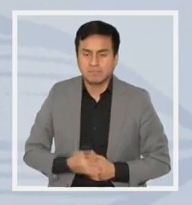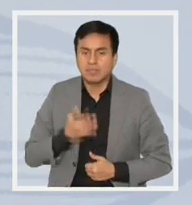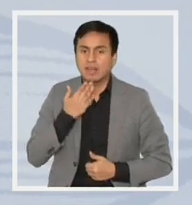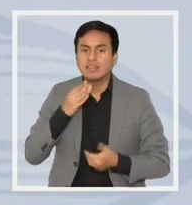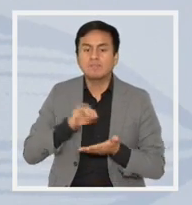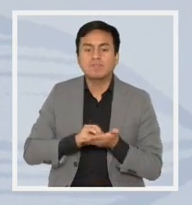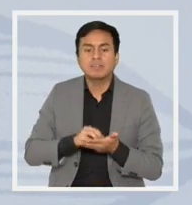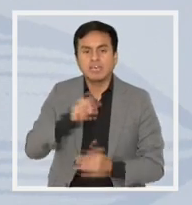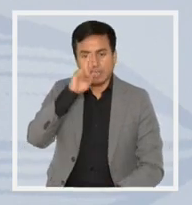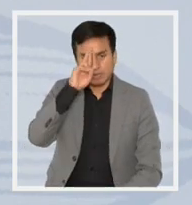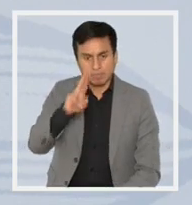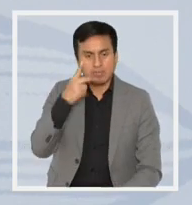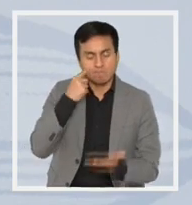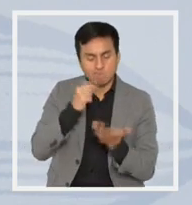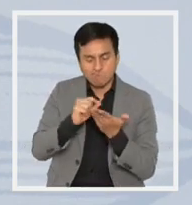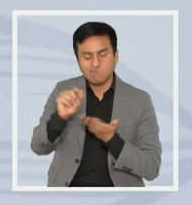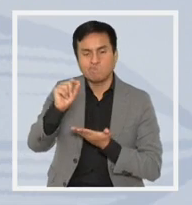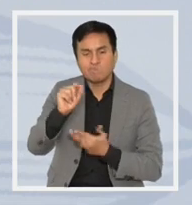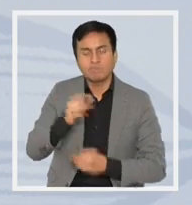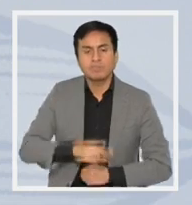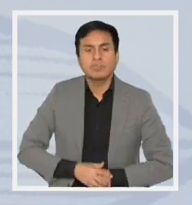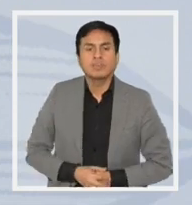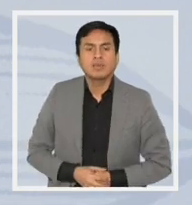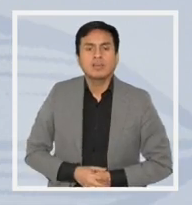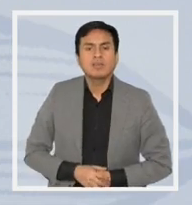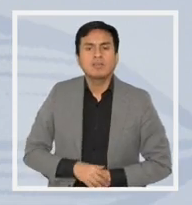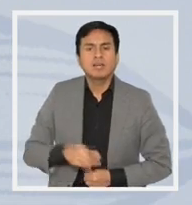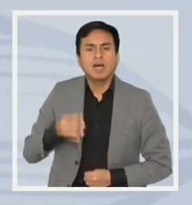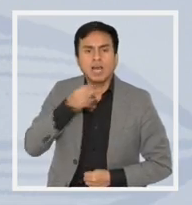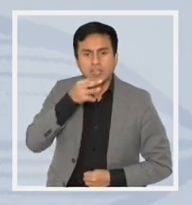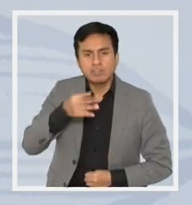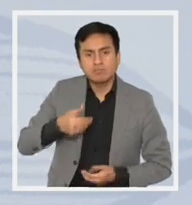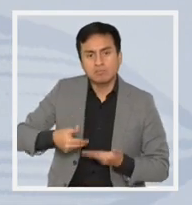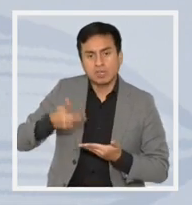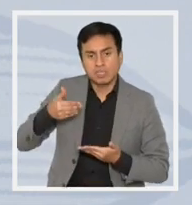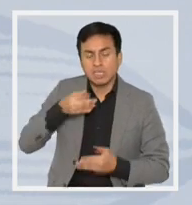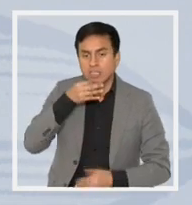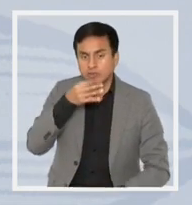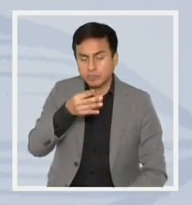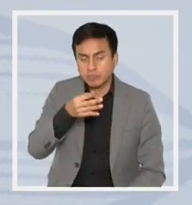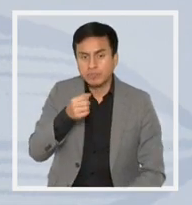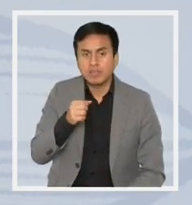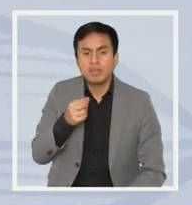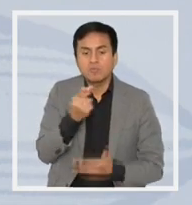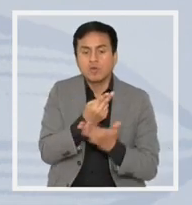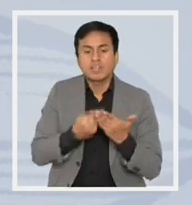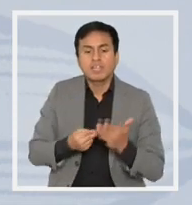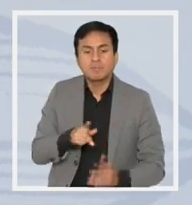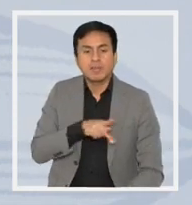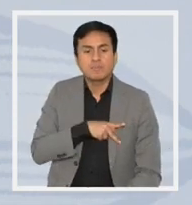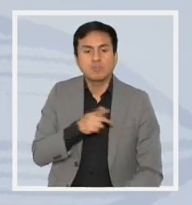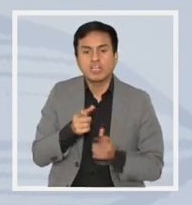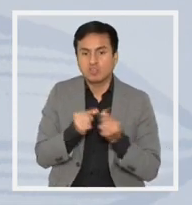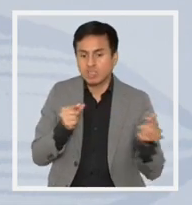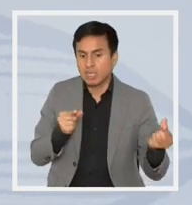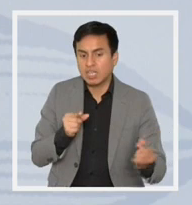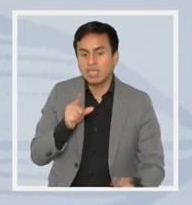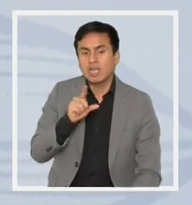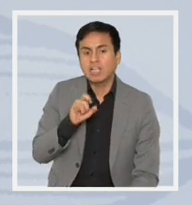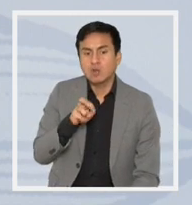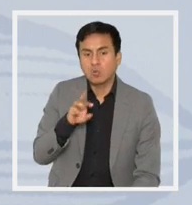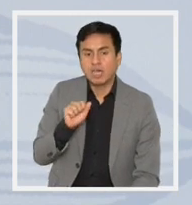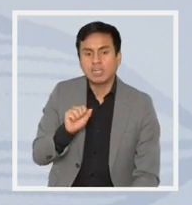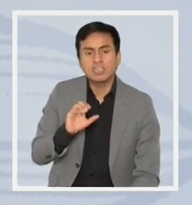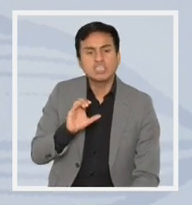Además, respeto, reconocimiento. Como nos ha dicho más de una vez el poeta Premio Nacional de Literatura, Licura